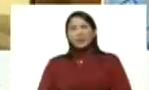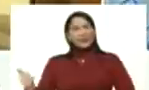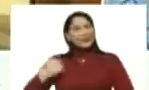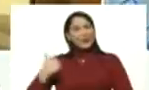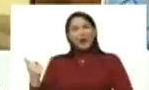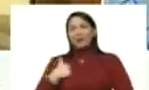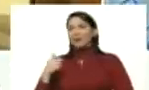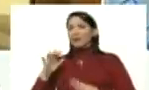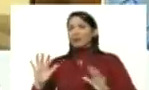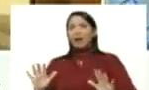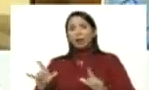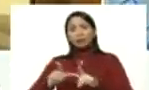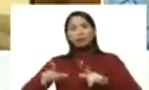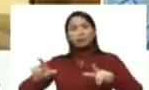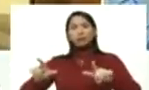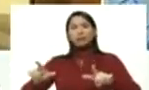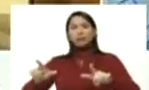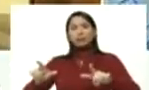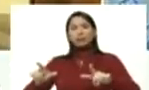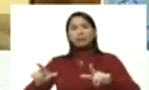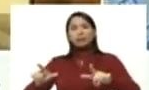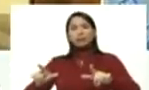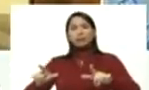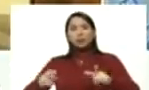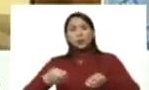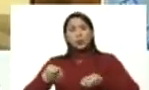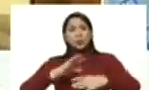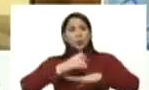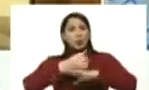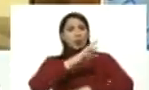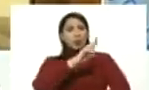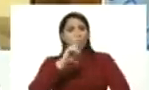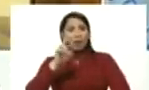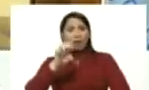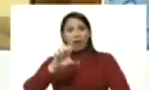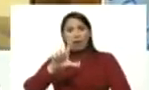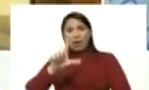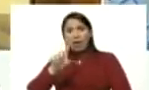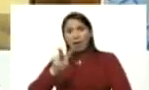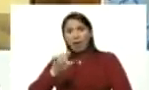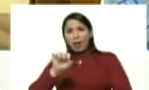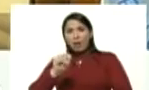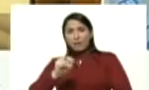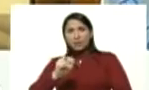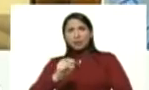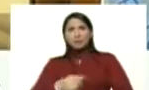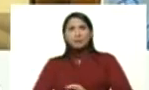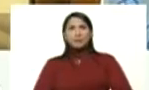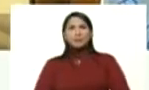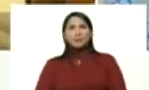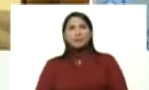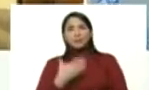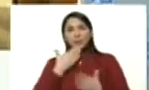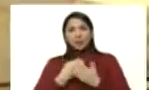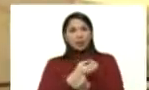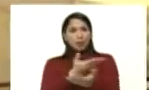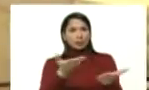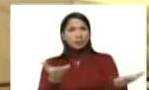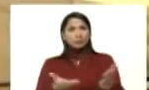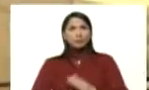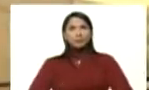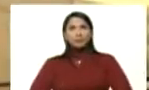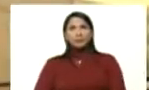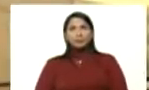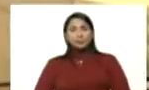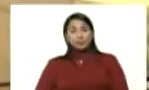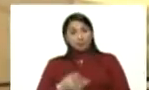cualquier escenario. Elvis Amoroso, Contralor General de la República Bolivariana de Venezuela. Muchas gracias. Bien,